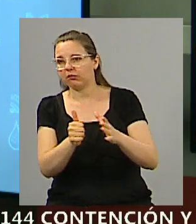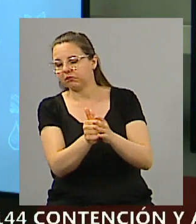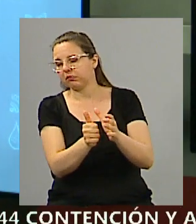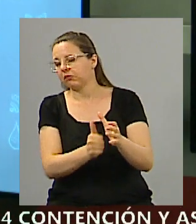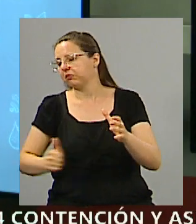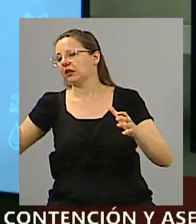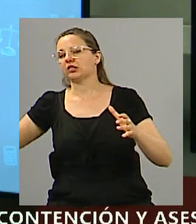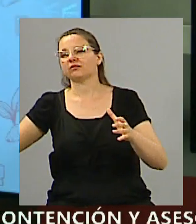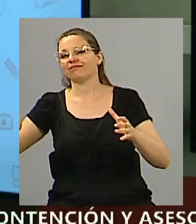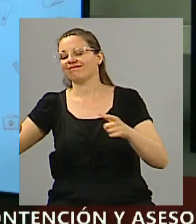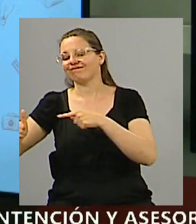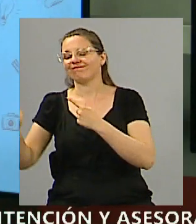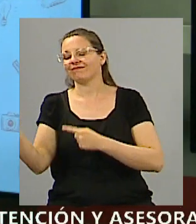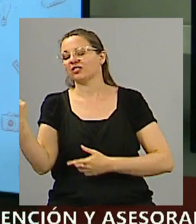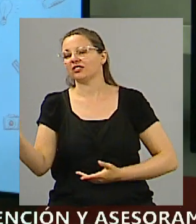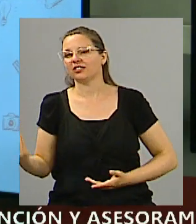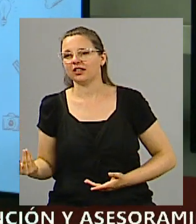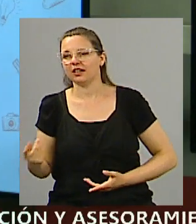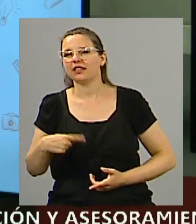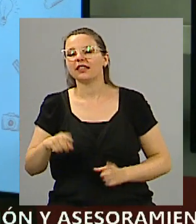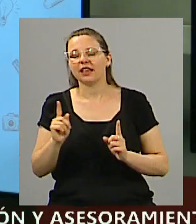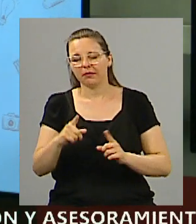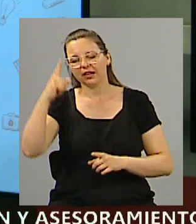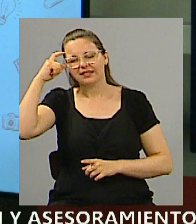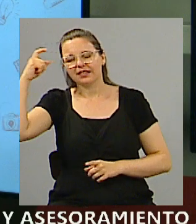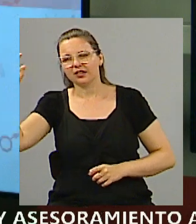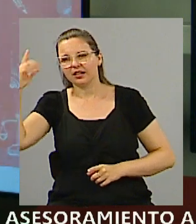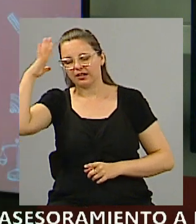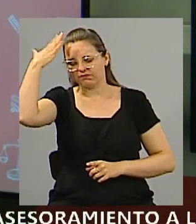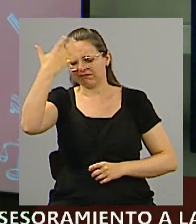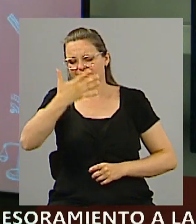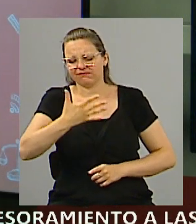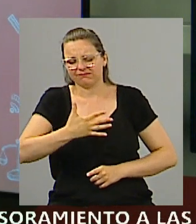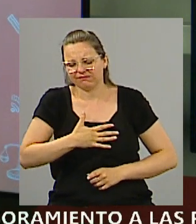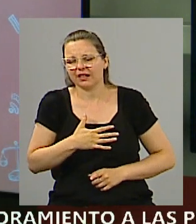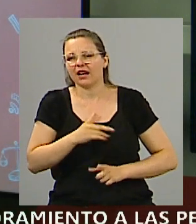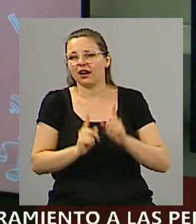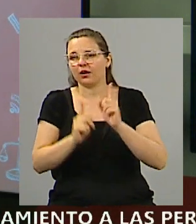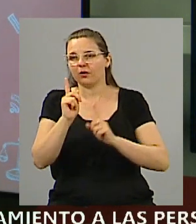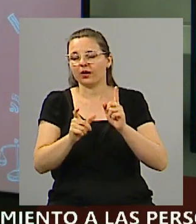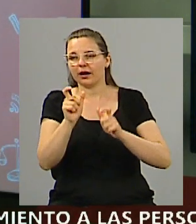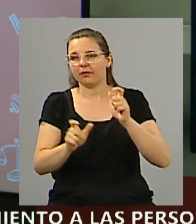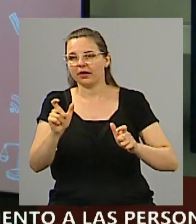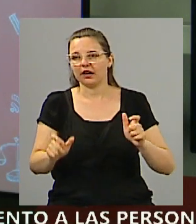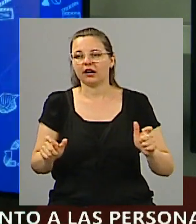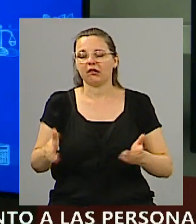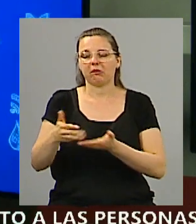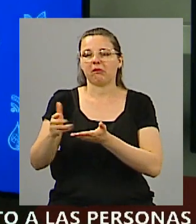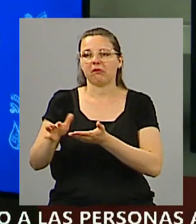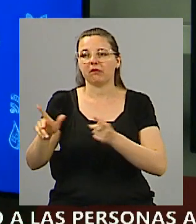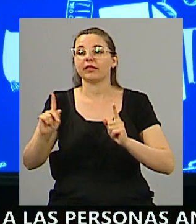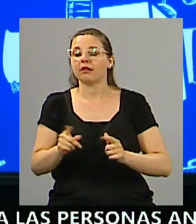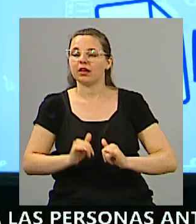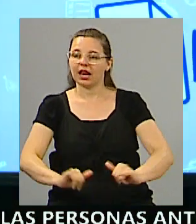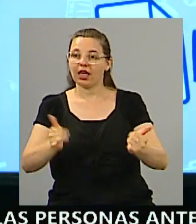incluso hasta en su salud mental puede ser sí, muy sí, en la autoestima. Son personas, ¿no?, que son dejadas de lado. En la adolescencia esto